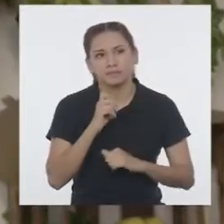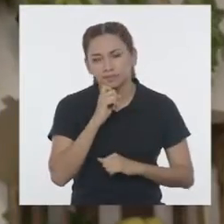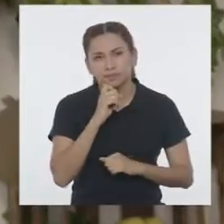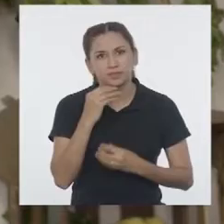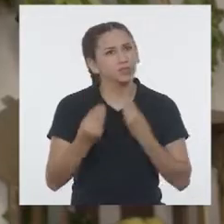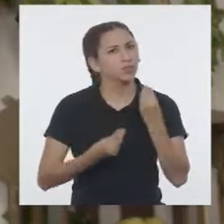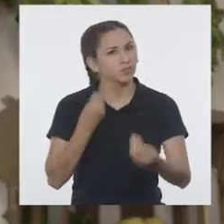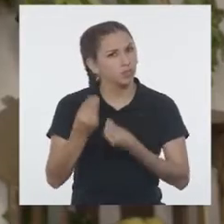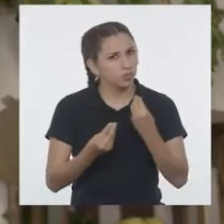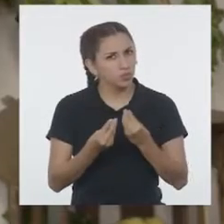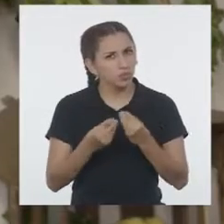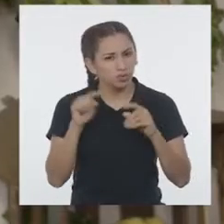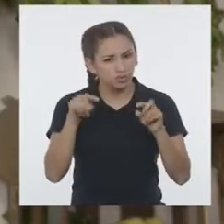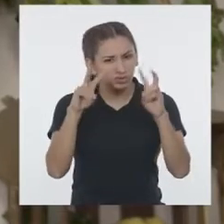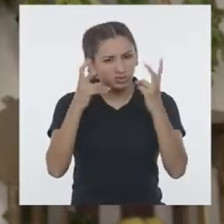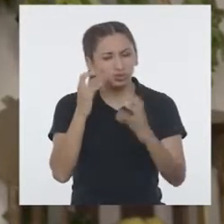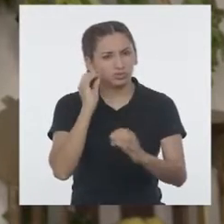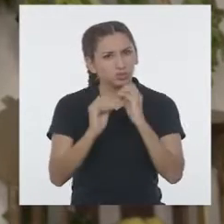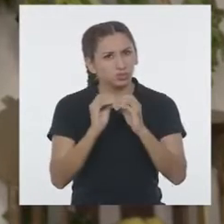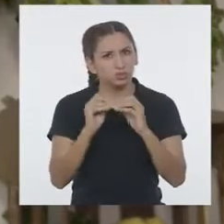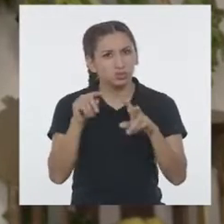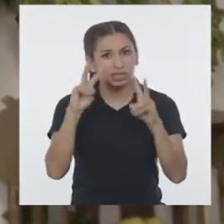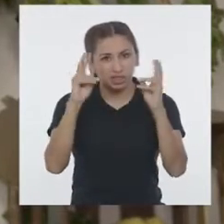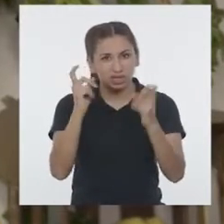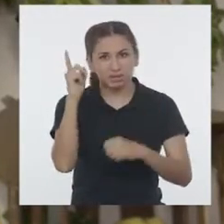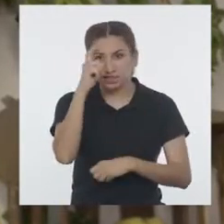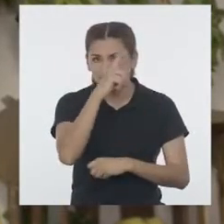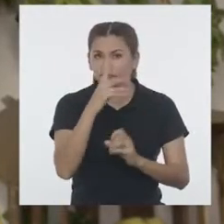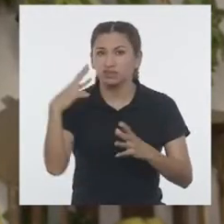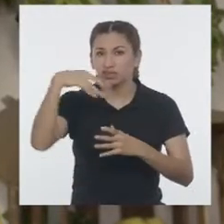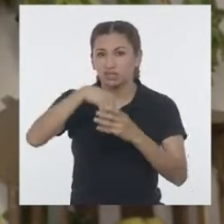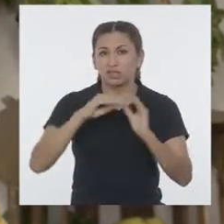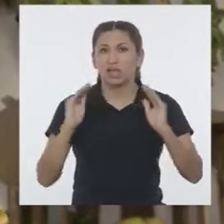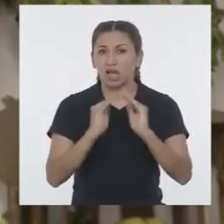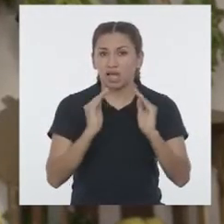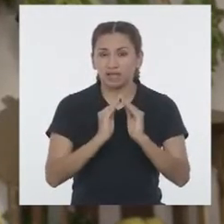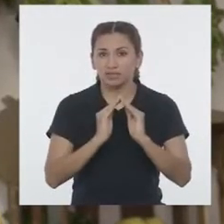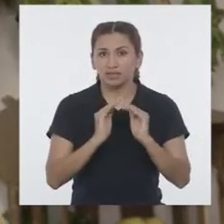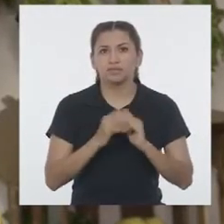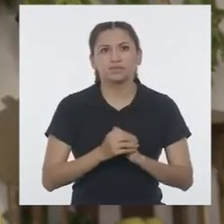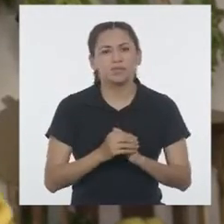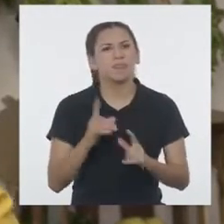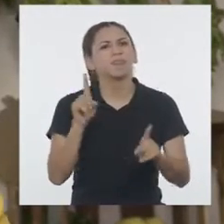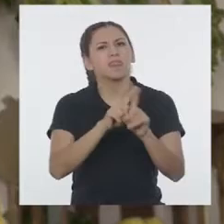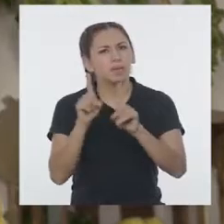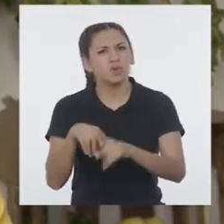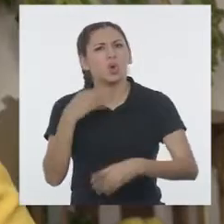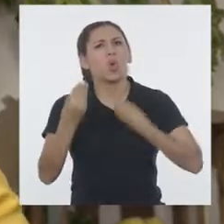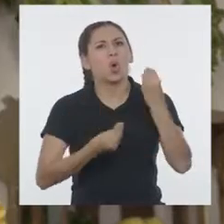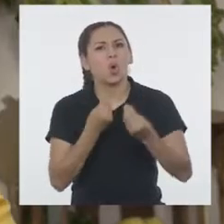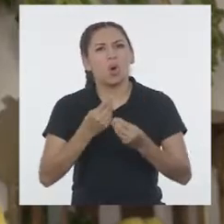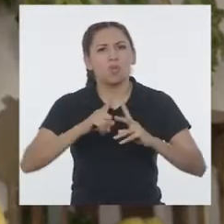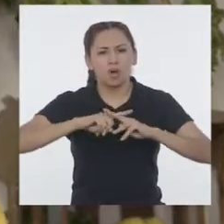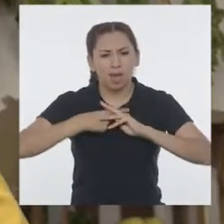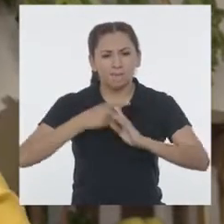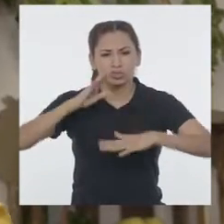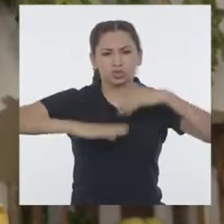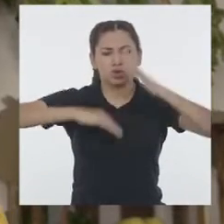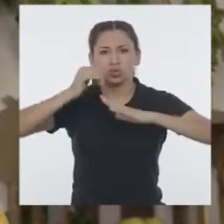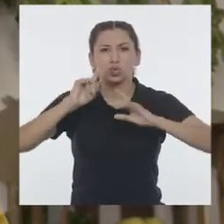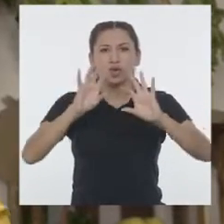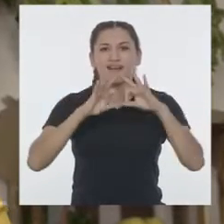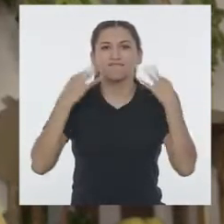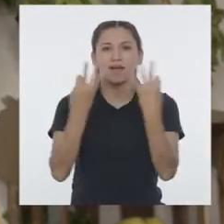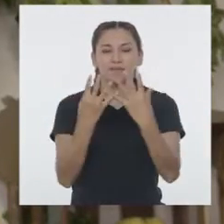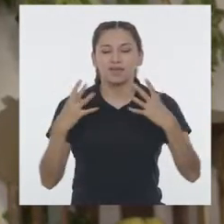Pero, ¿cómo abordamos este tema tan complejo en casa? Y sobre todo, ¿de qué manera construimos